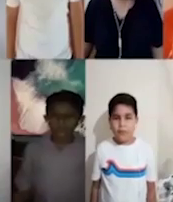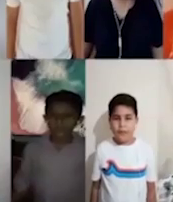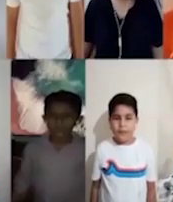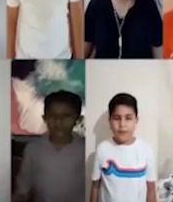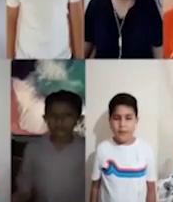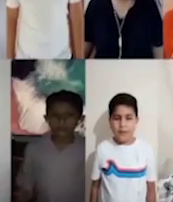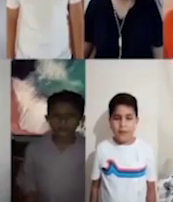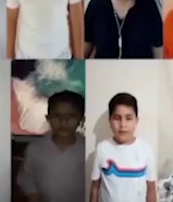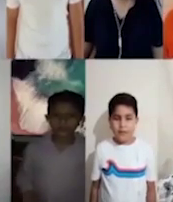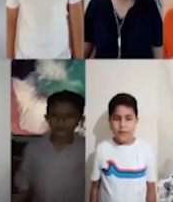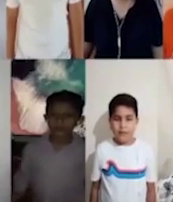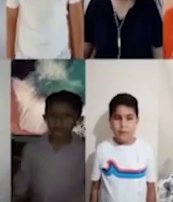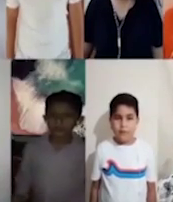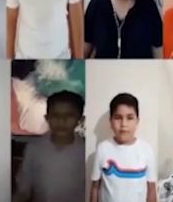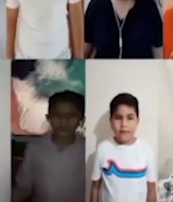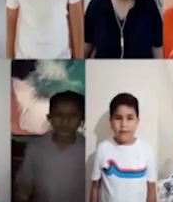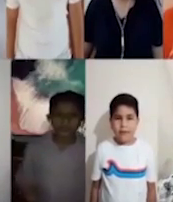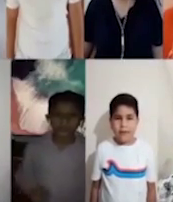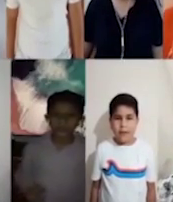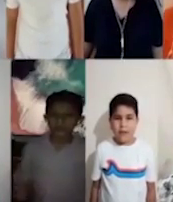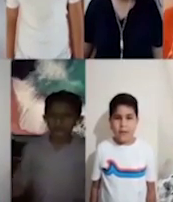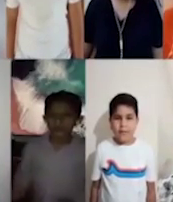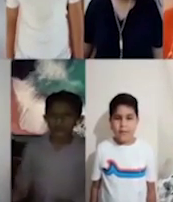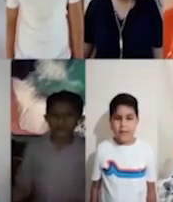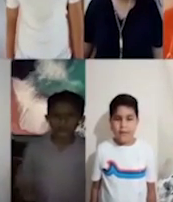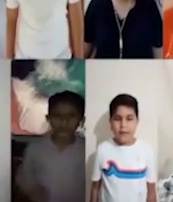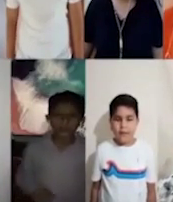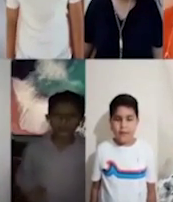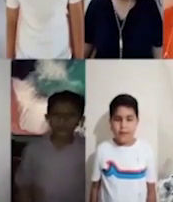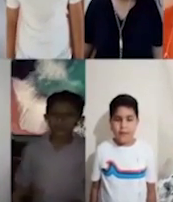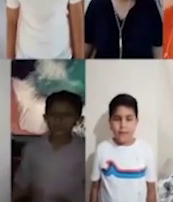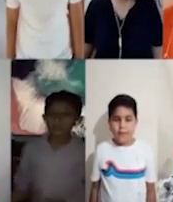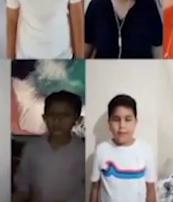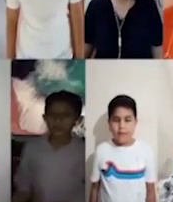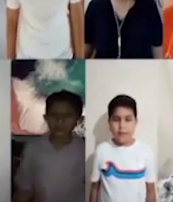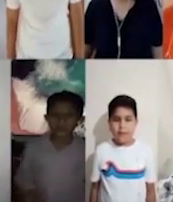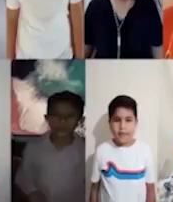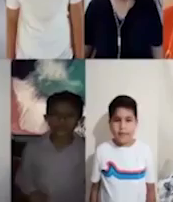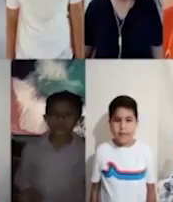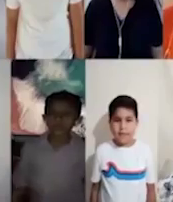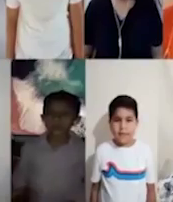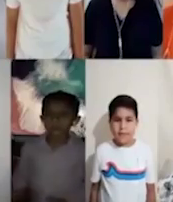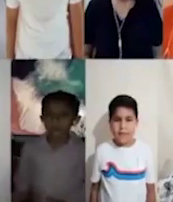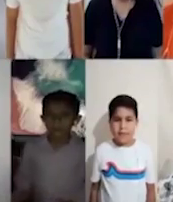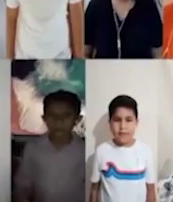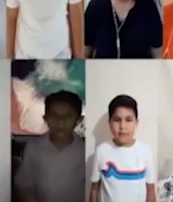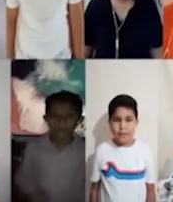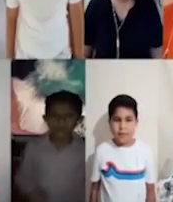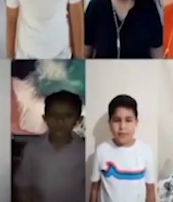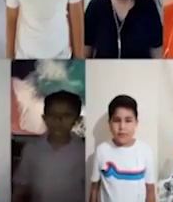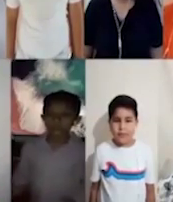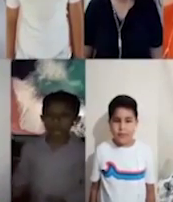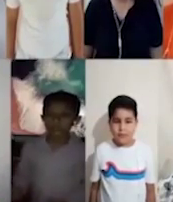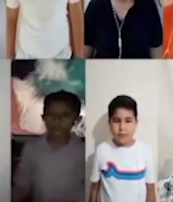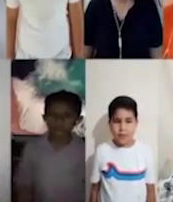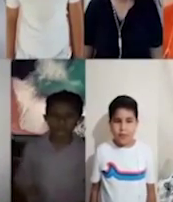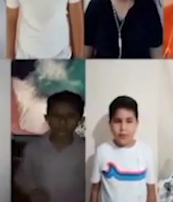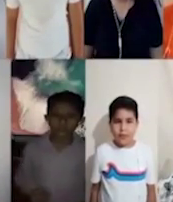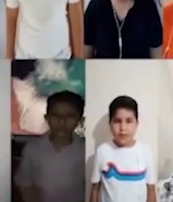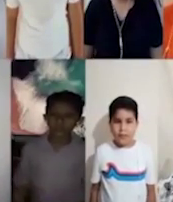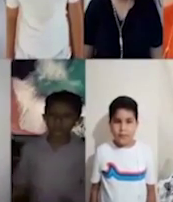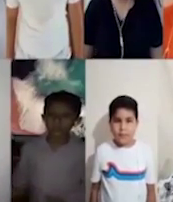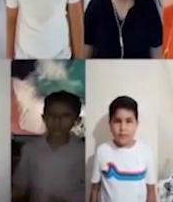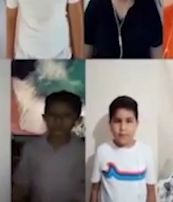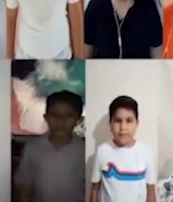La negrita cucurumbe se fue a bailar al mar para ver si las